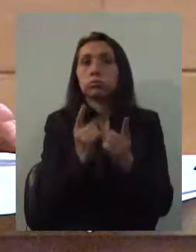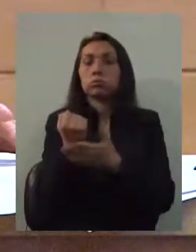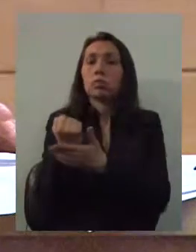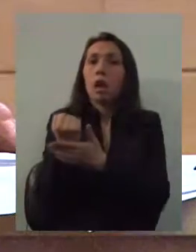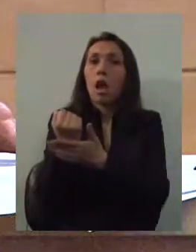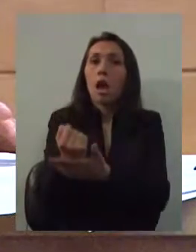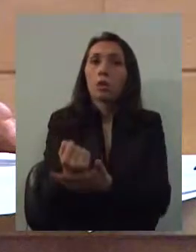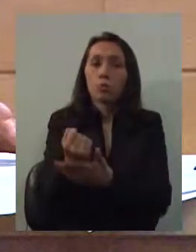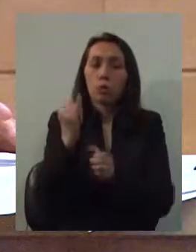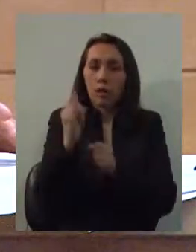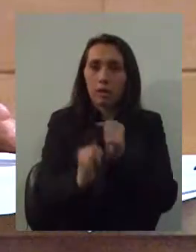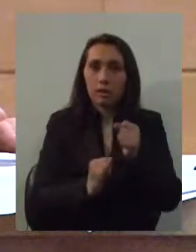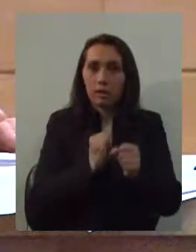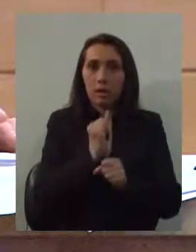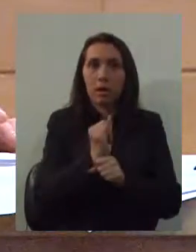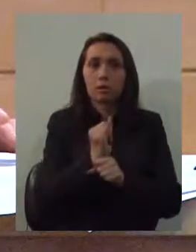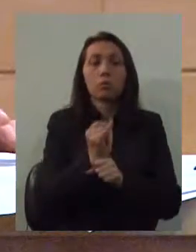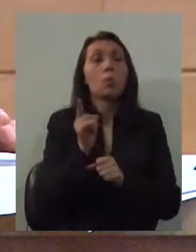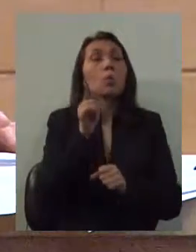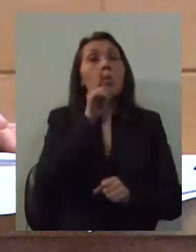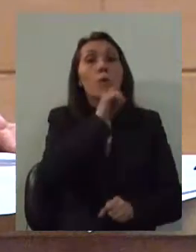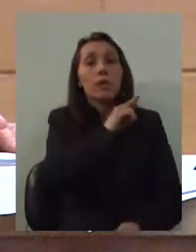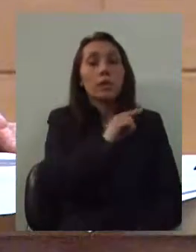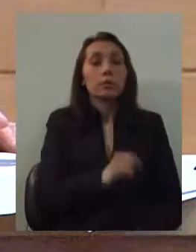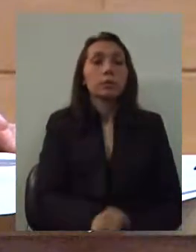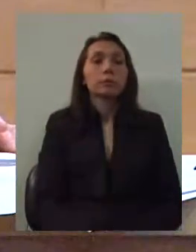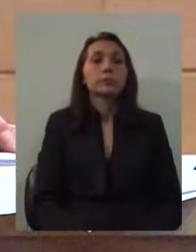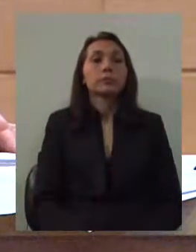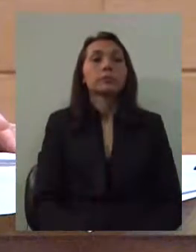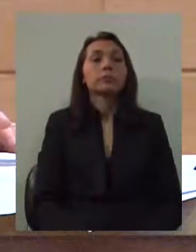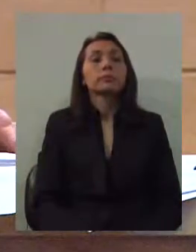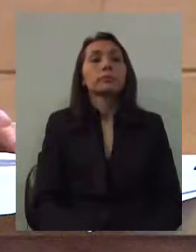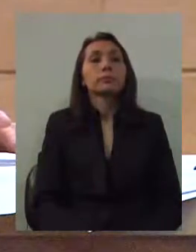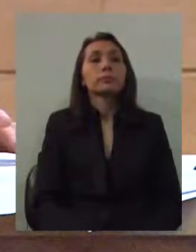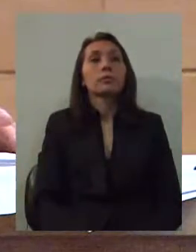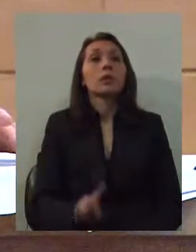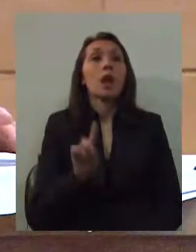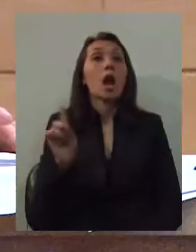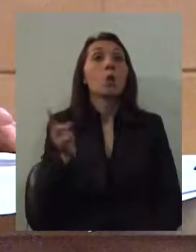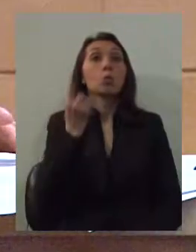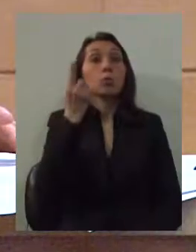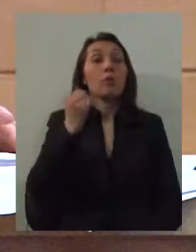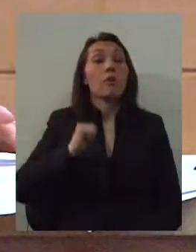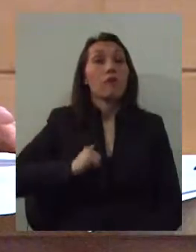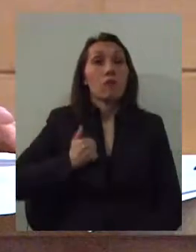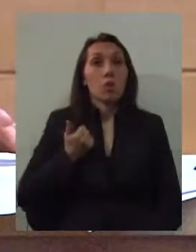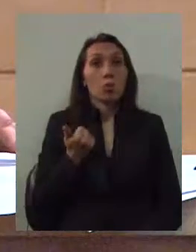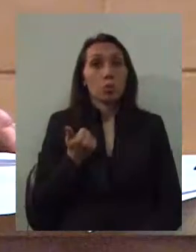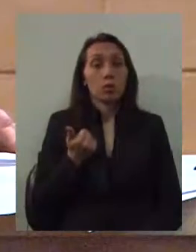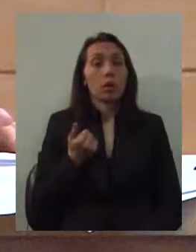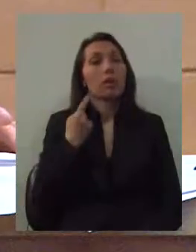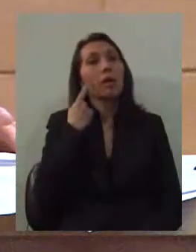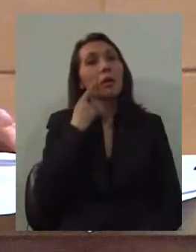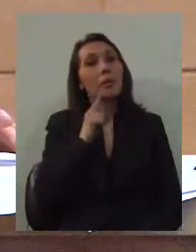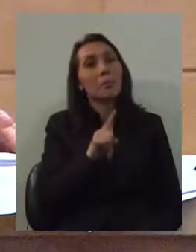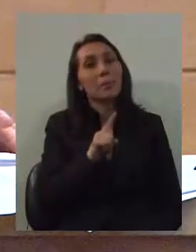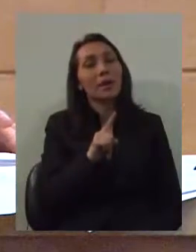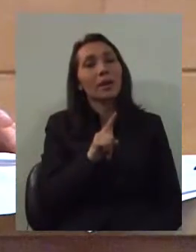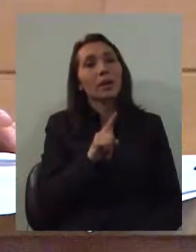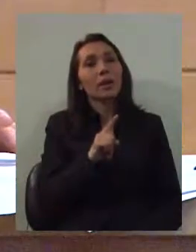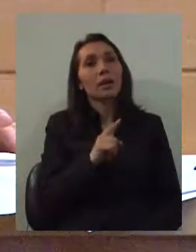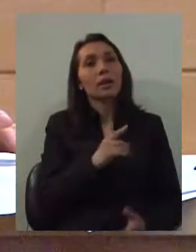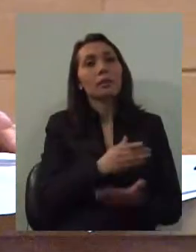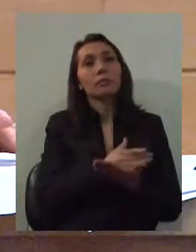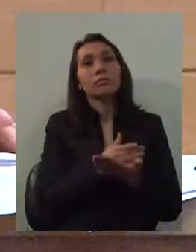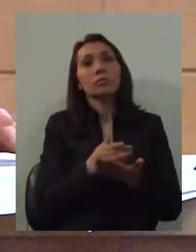colaboración internacional. Y por último, lo de la autonomía de la voluntad, pero en la medida que